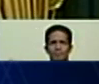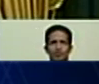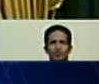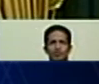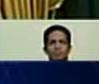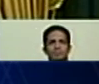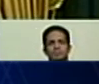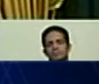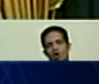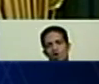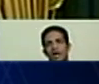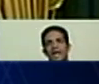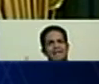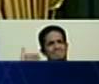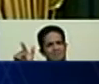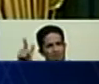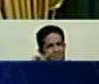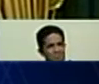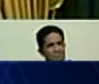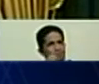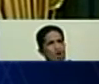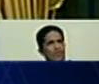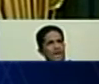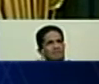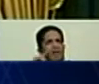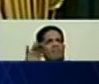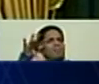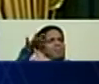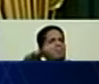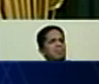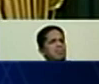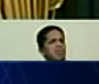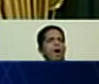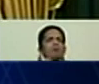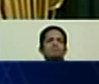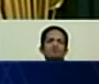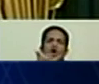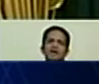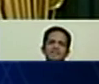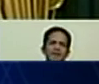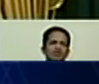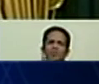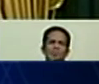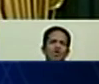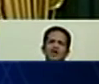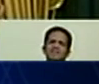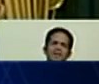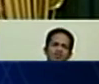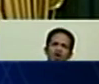utilizando todo su poder para destruir a un país, a un proyecto noble como el proyecto bolivariano.